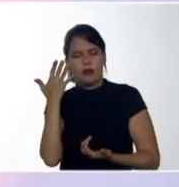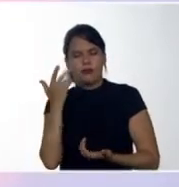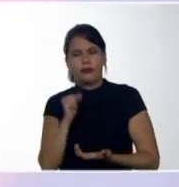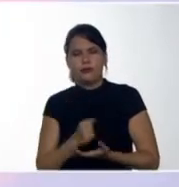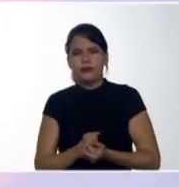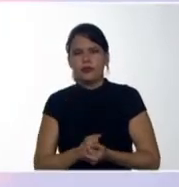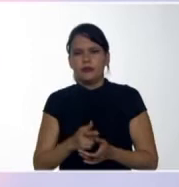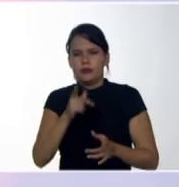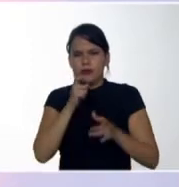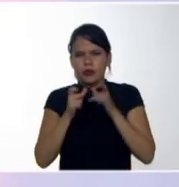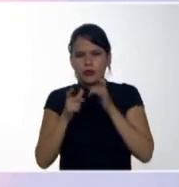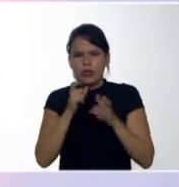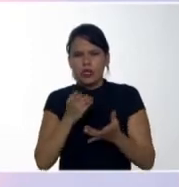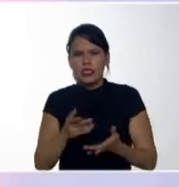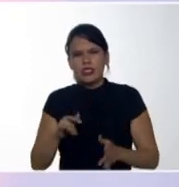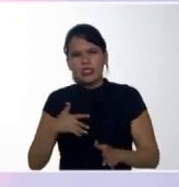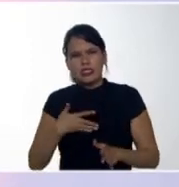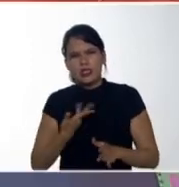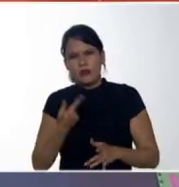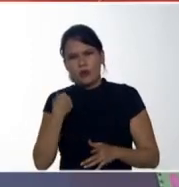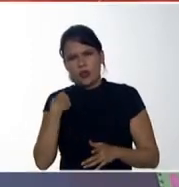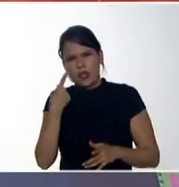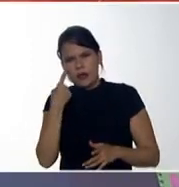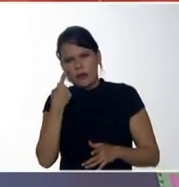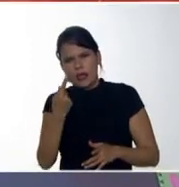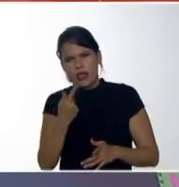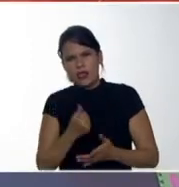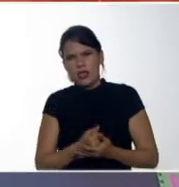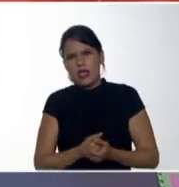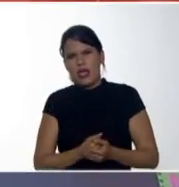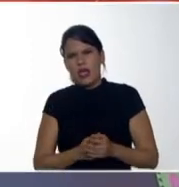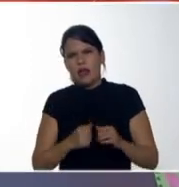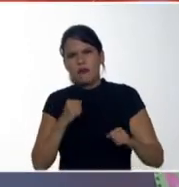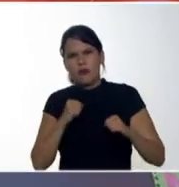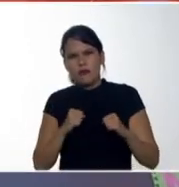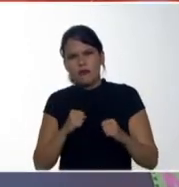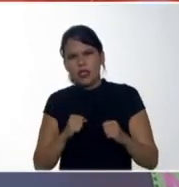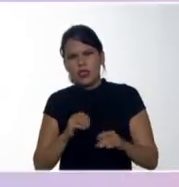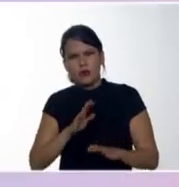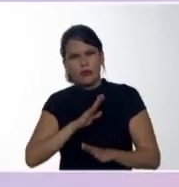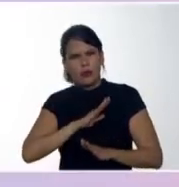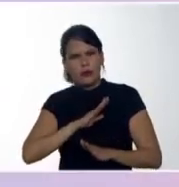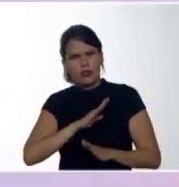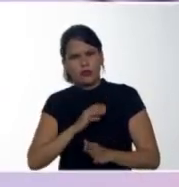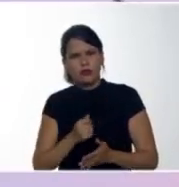Mi pregunta es, ¿se puede observar acá el movimiento perpetuo?